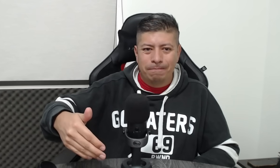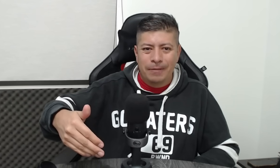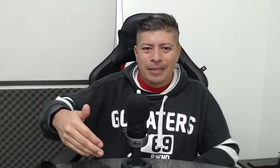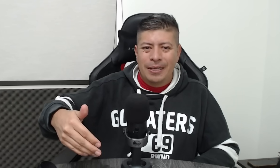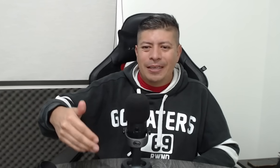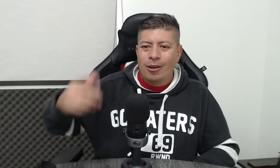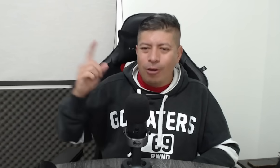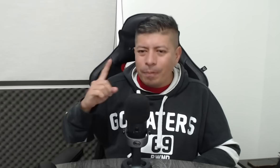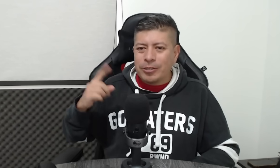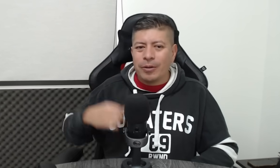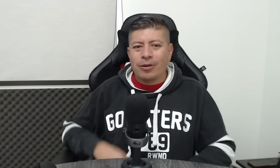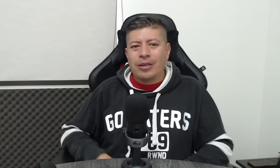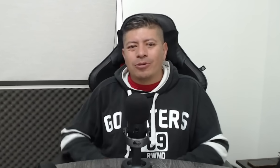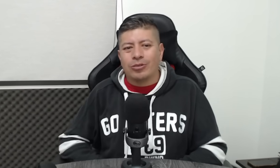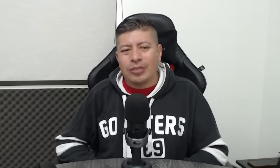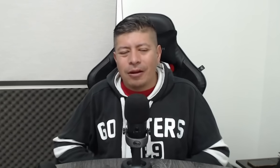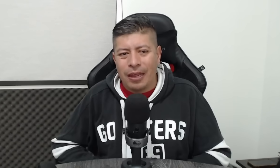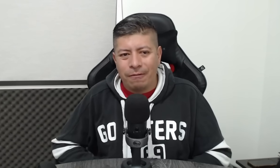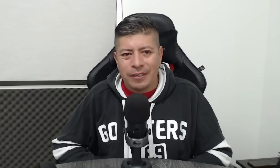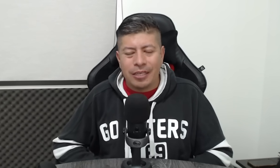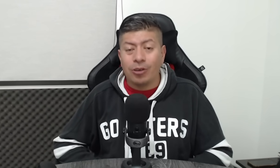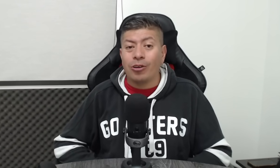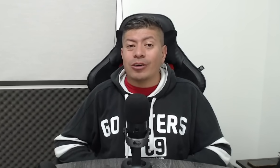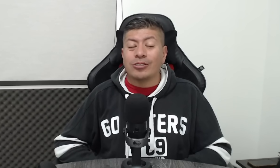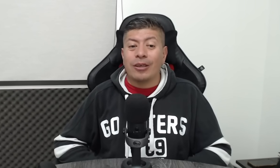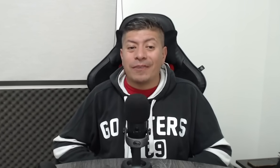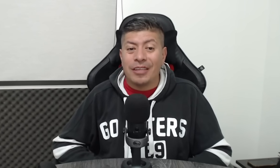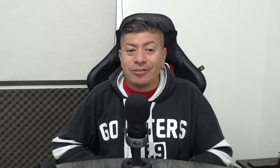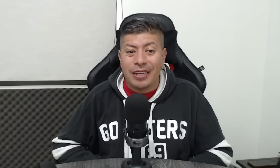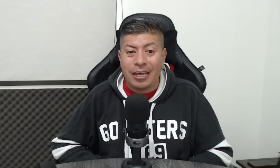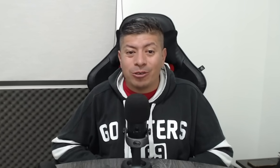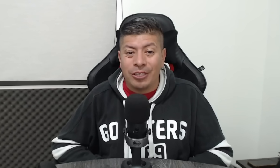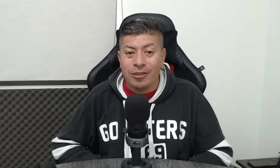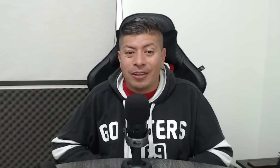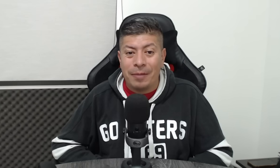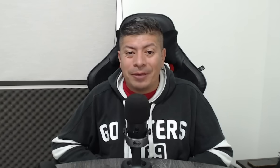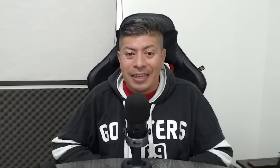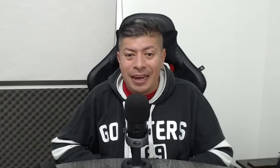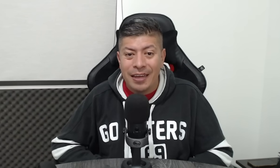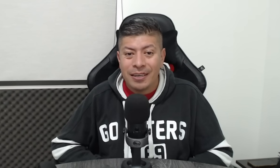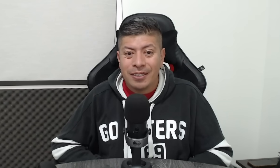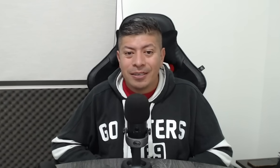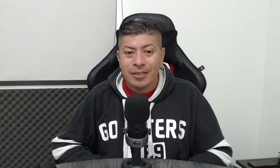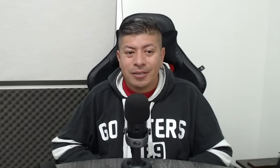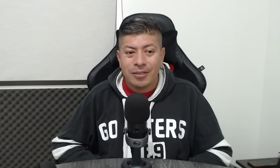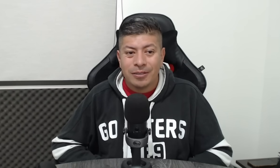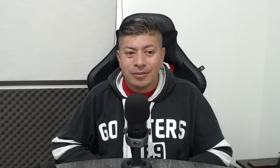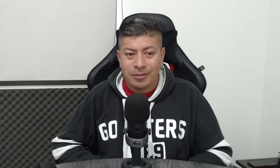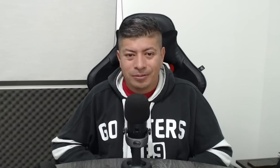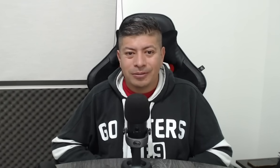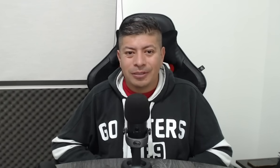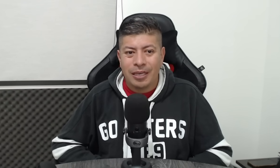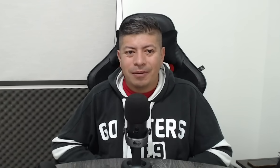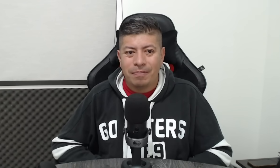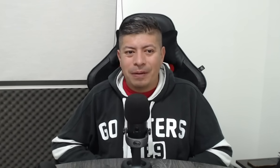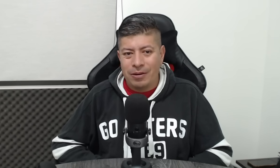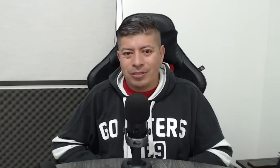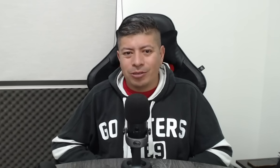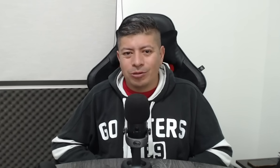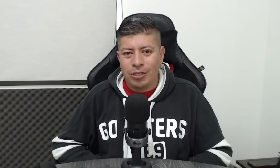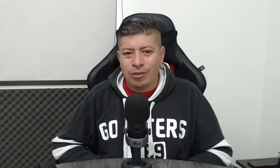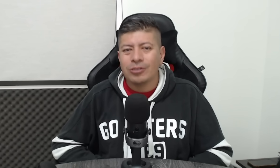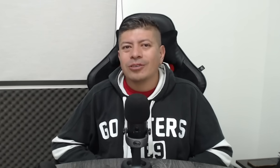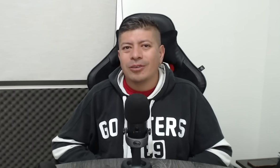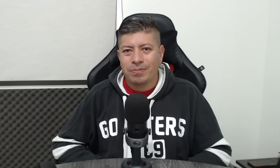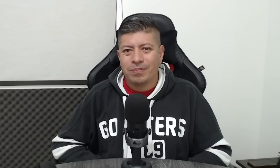Unidos López Obrador incluso salió a la defensa y dijo yo lo que estoy defendiendo es el eccidio de la minera Eh pero en